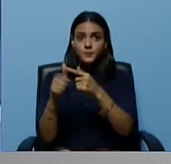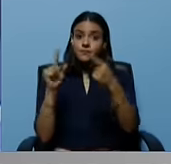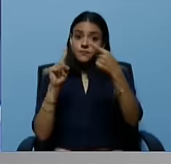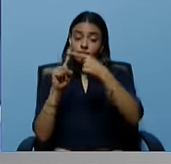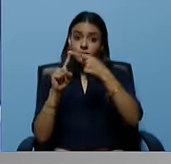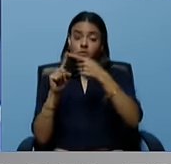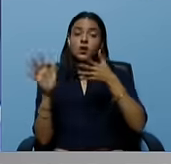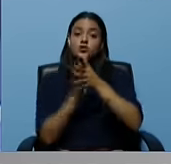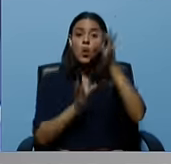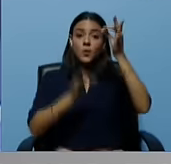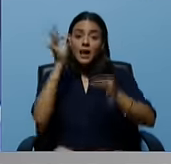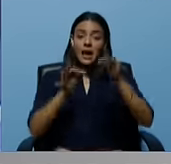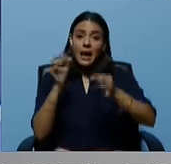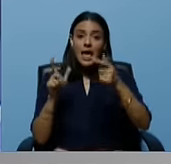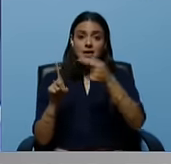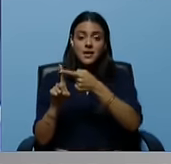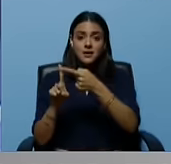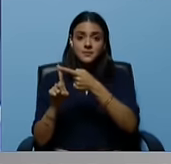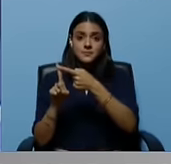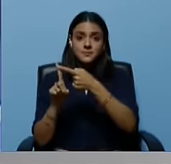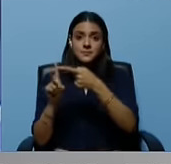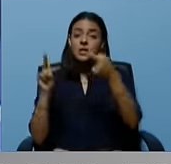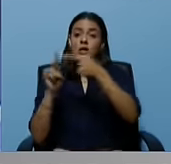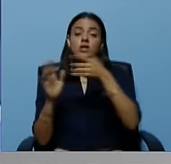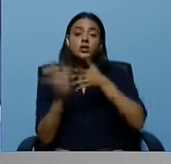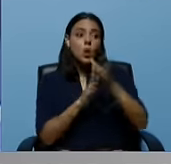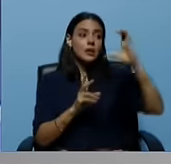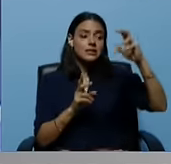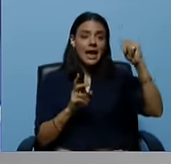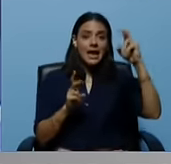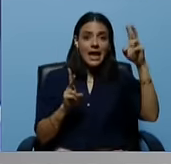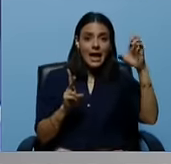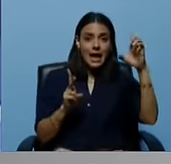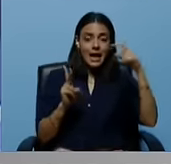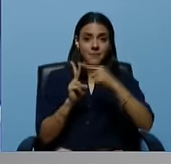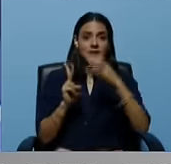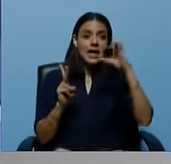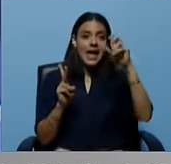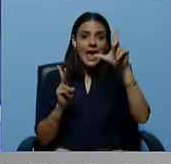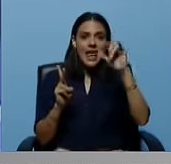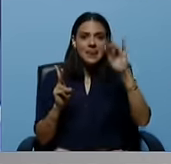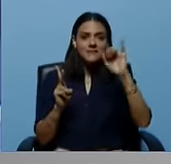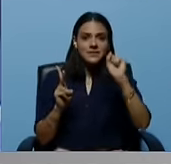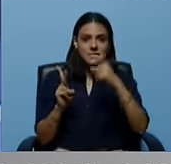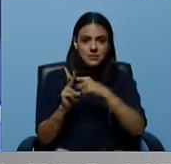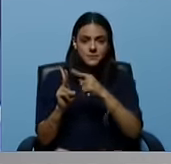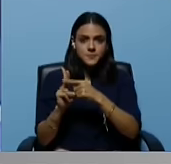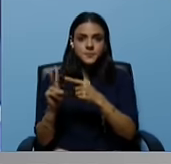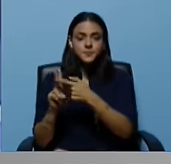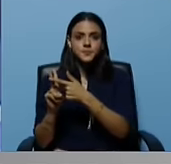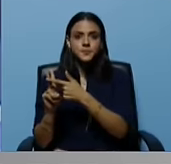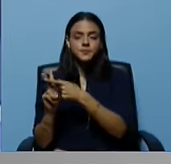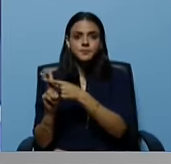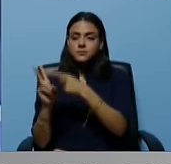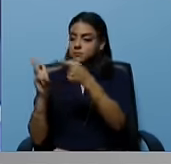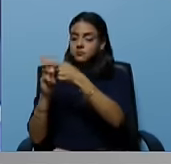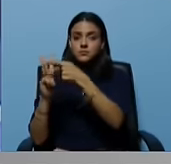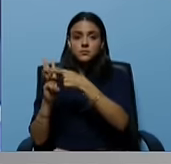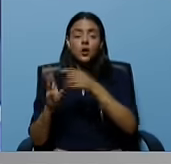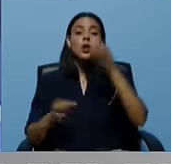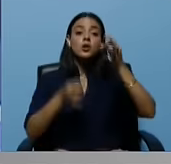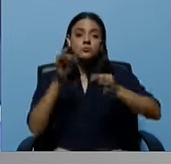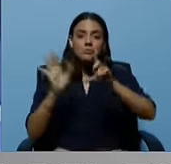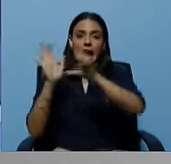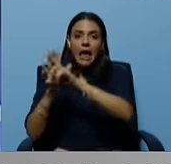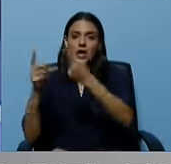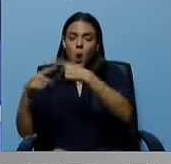Poder Legislativo. Poder Electoral, cuyo presidente es Elvis Amoroso. Poder Judicial,